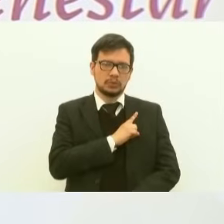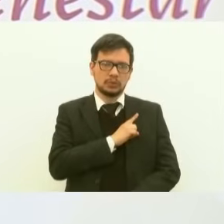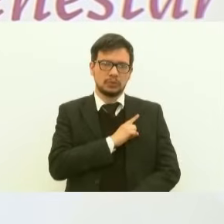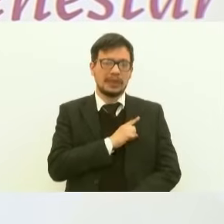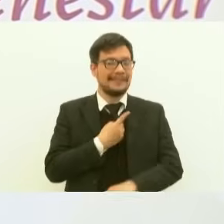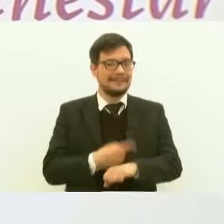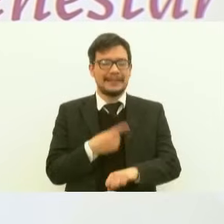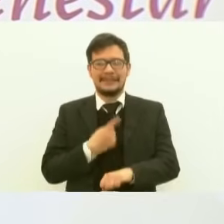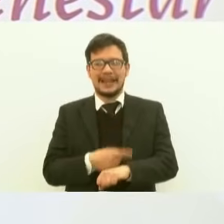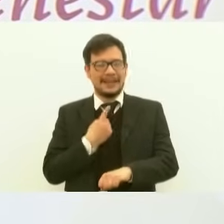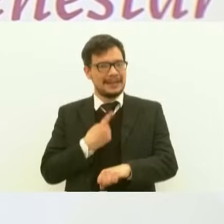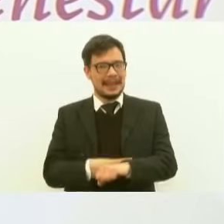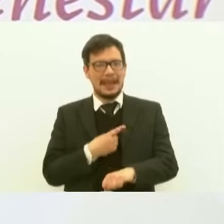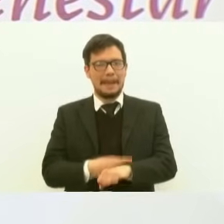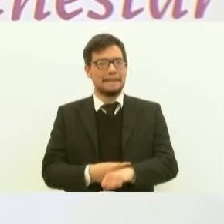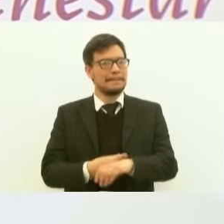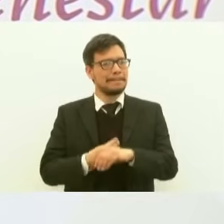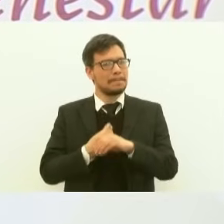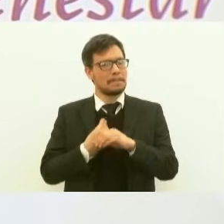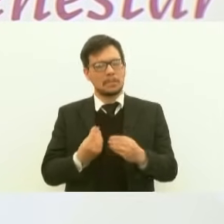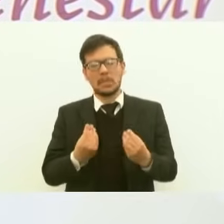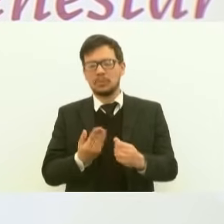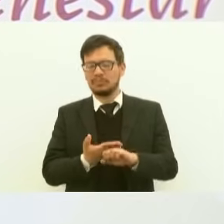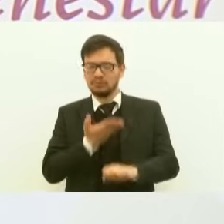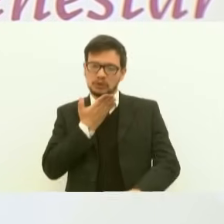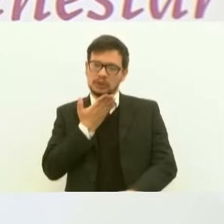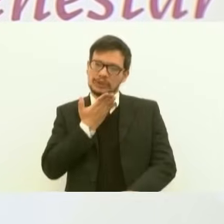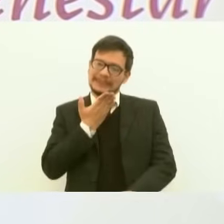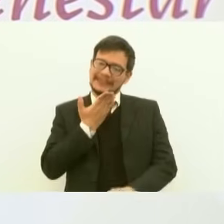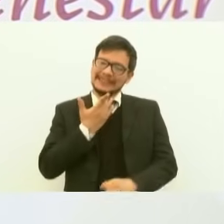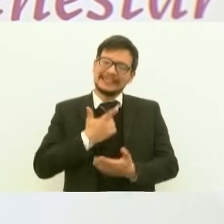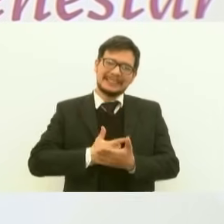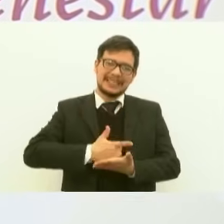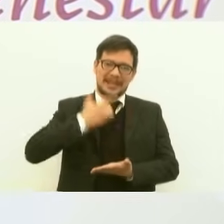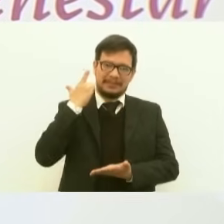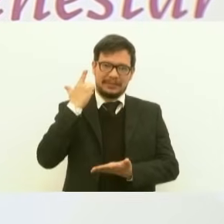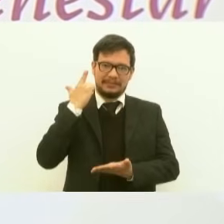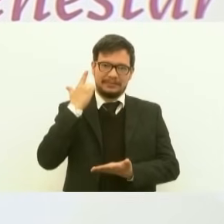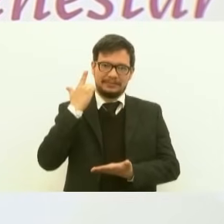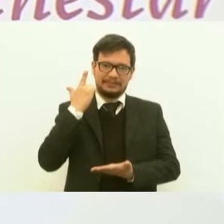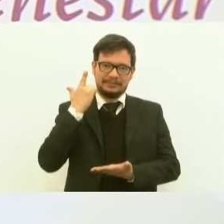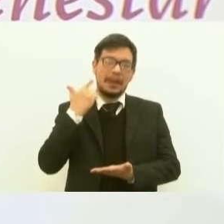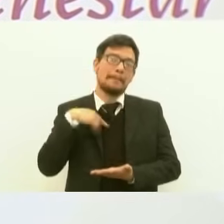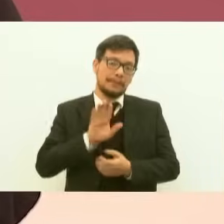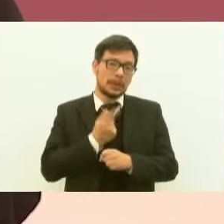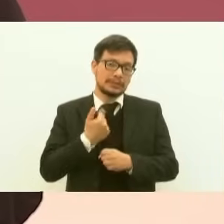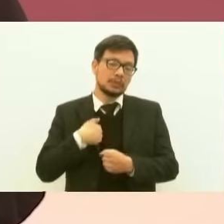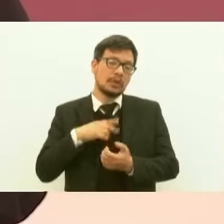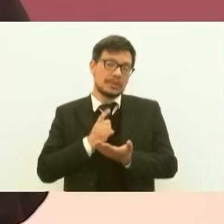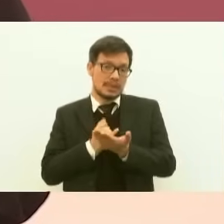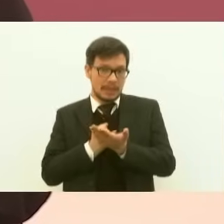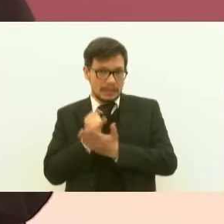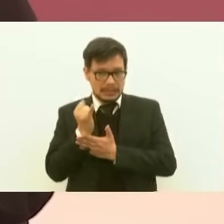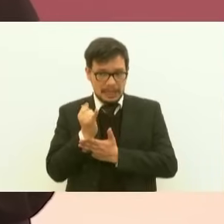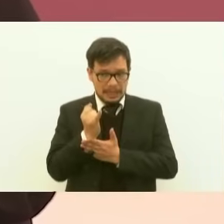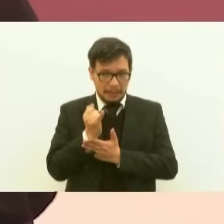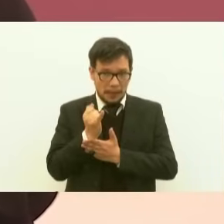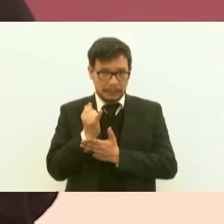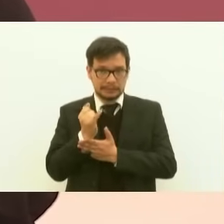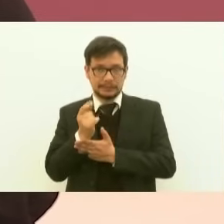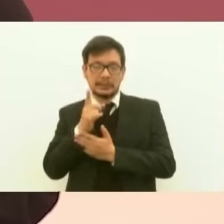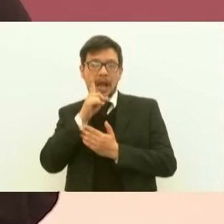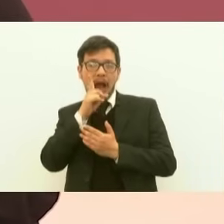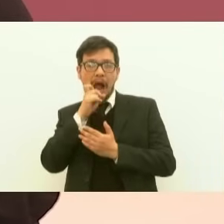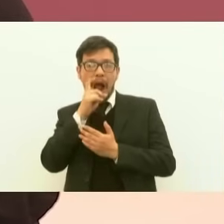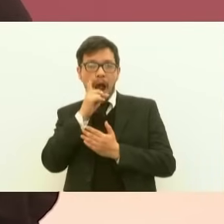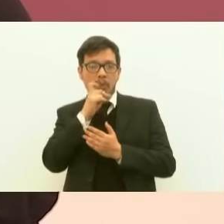Enfermedades mucho, mucho, muy grave. Y decidimos por eso llevar agua de